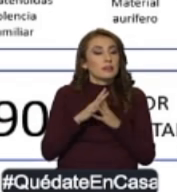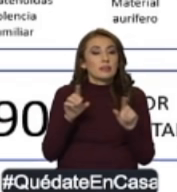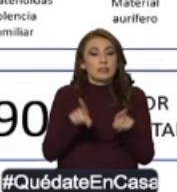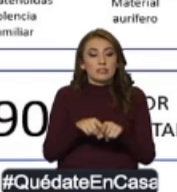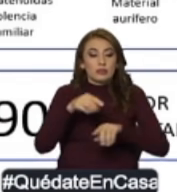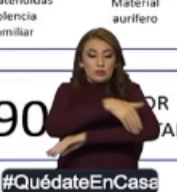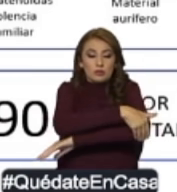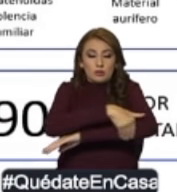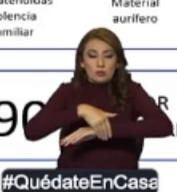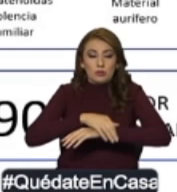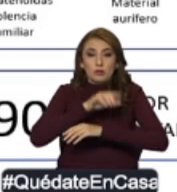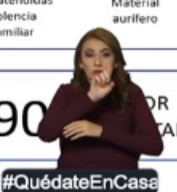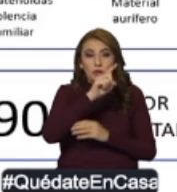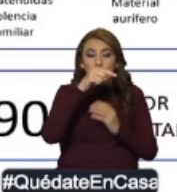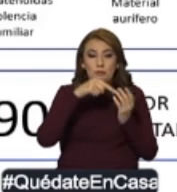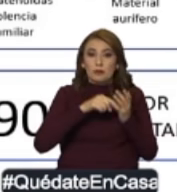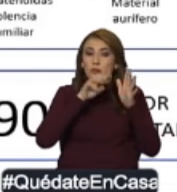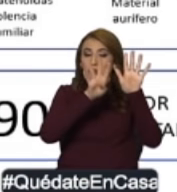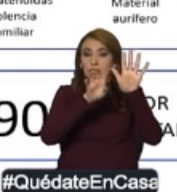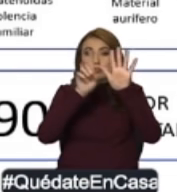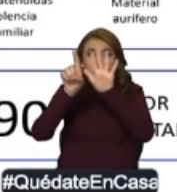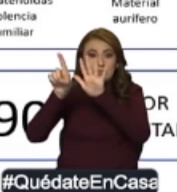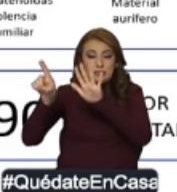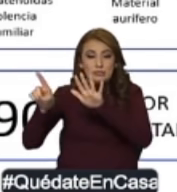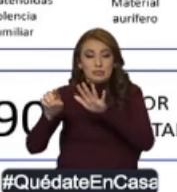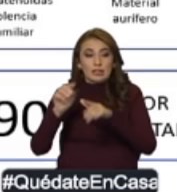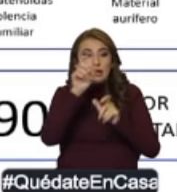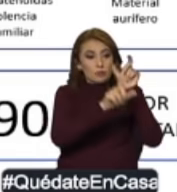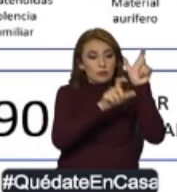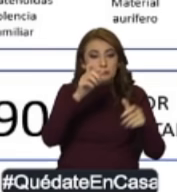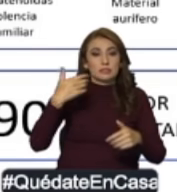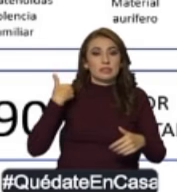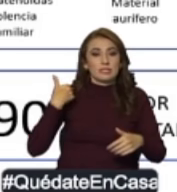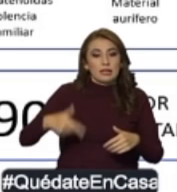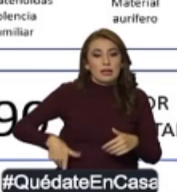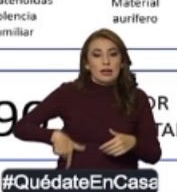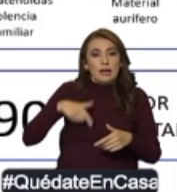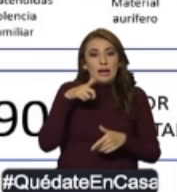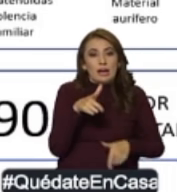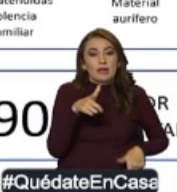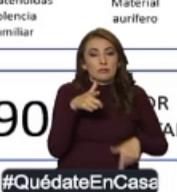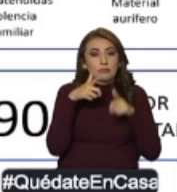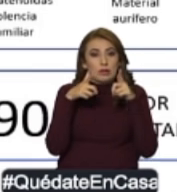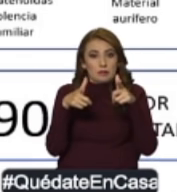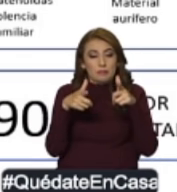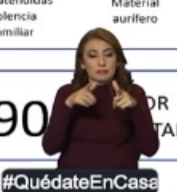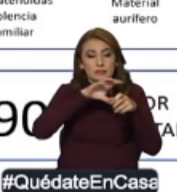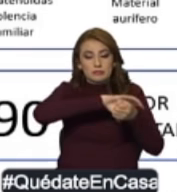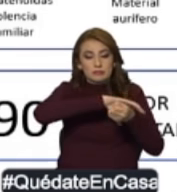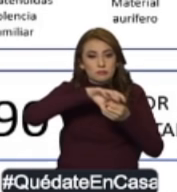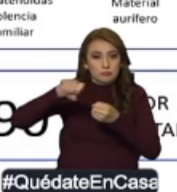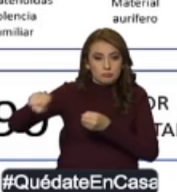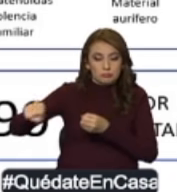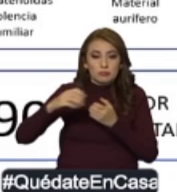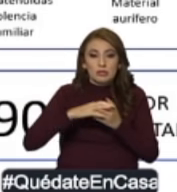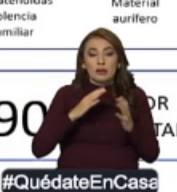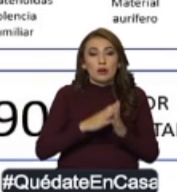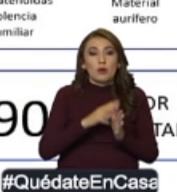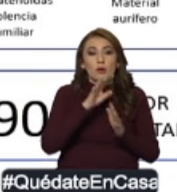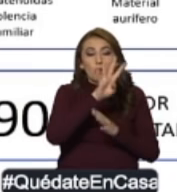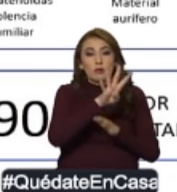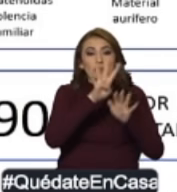calle 1.466 armas de fuego, desarticulando y desestructurando